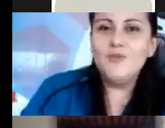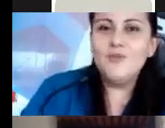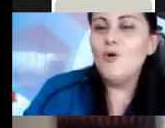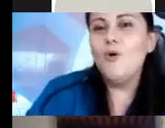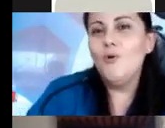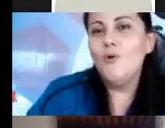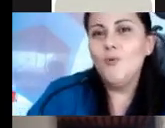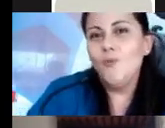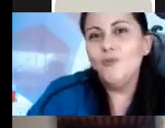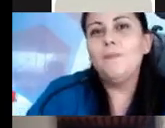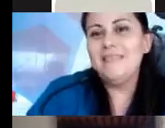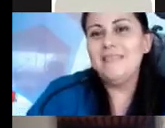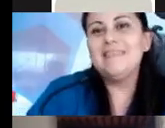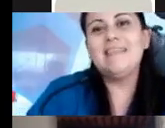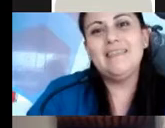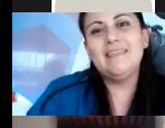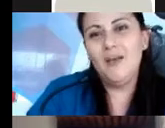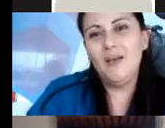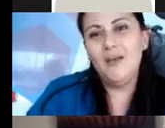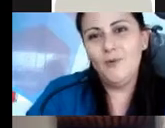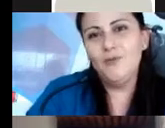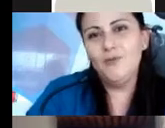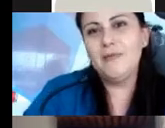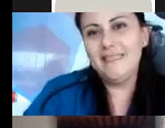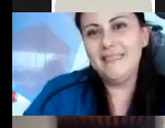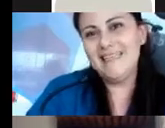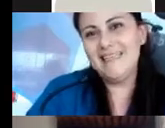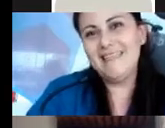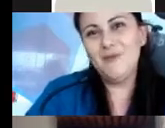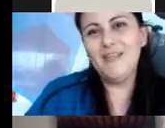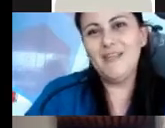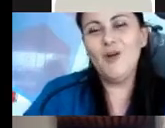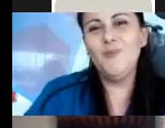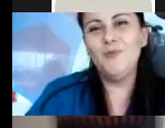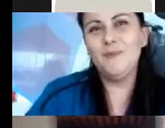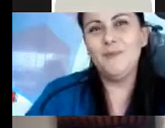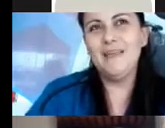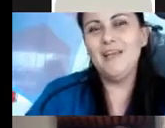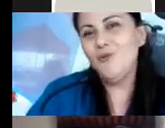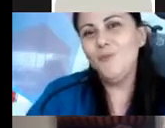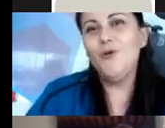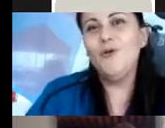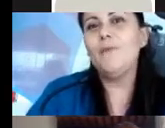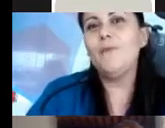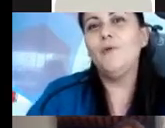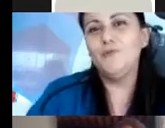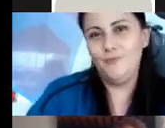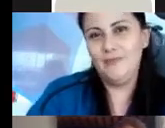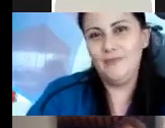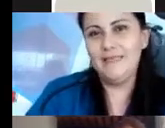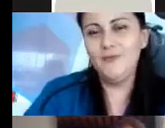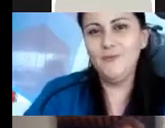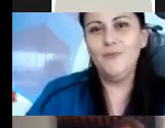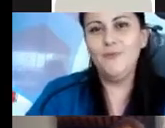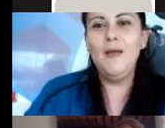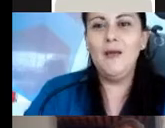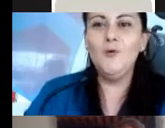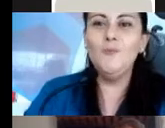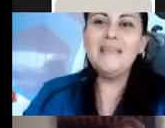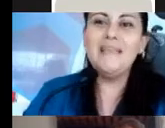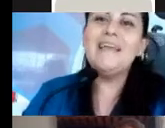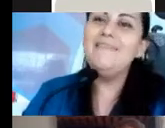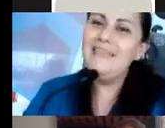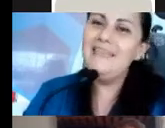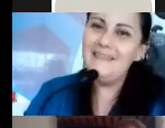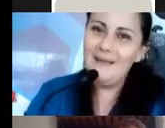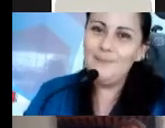pasa eso cuando el paciente está sentado. Cuando el paciente está sentado está como llamaría yo un modo de reposo, está en